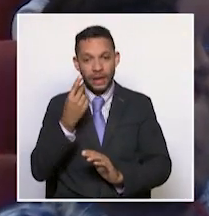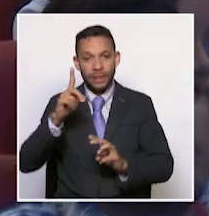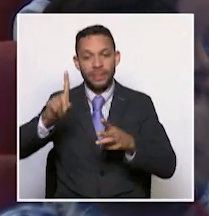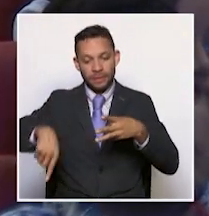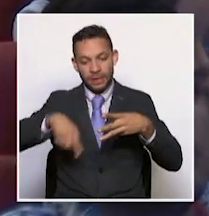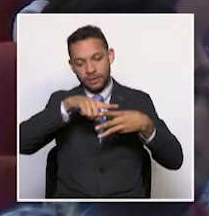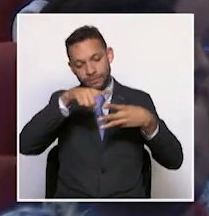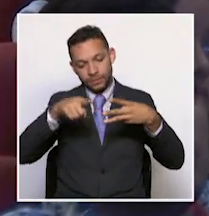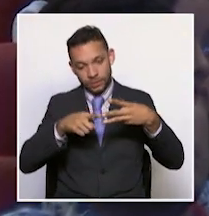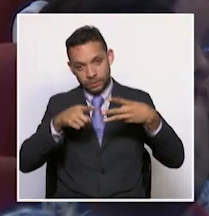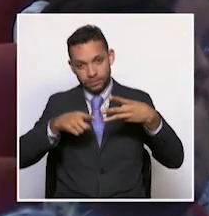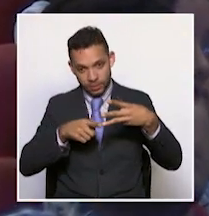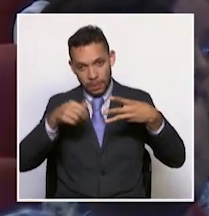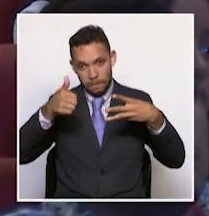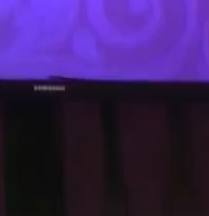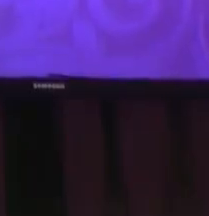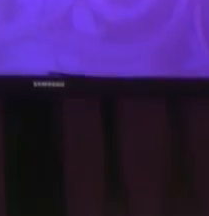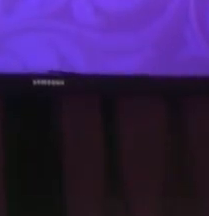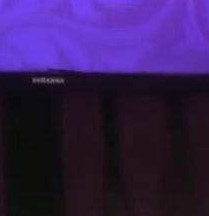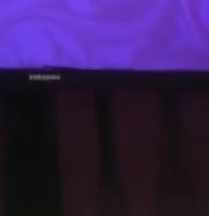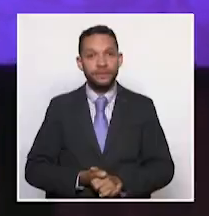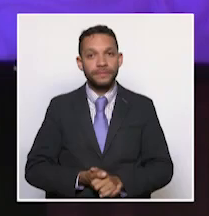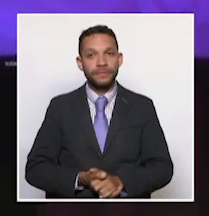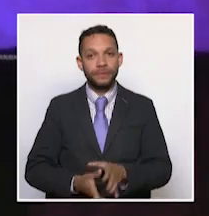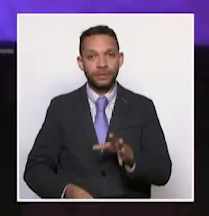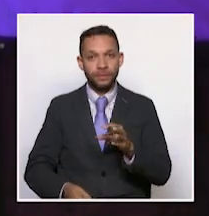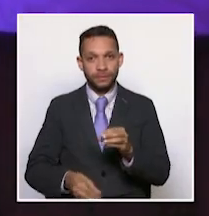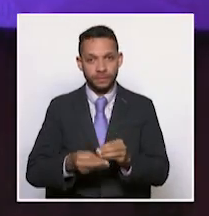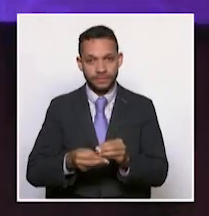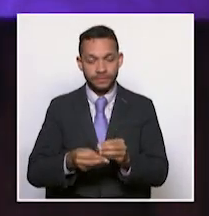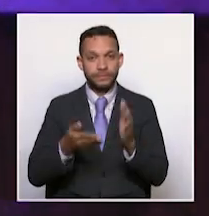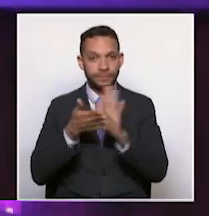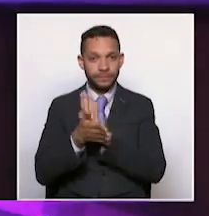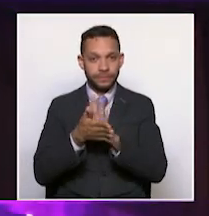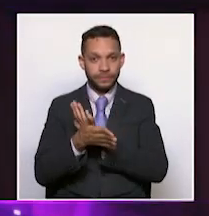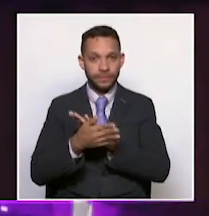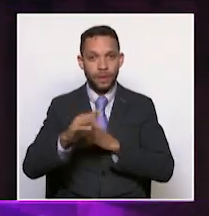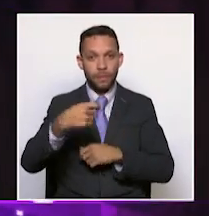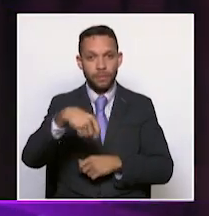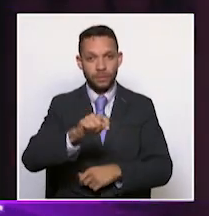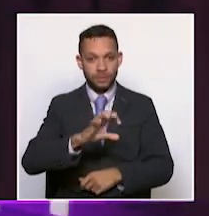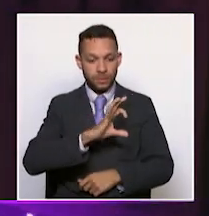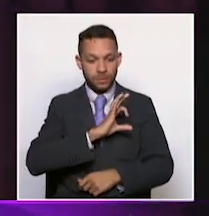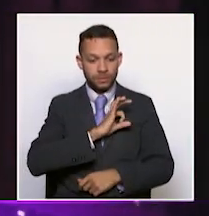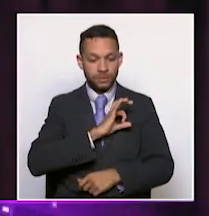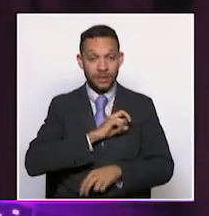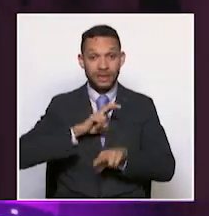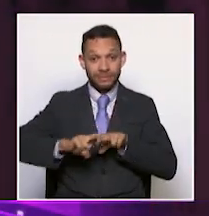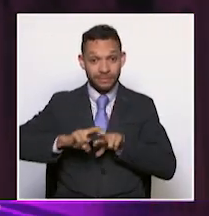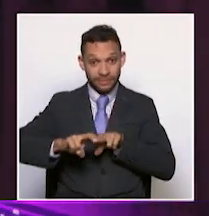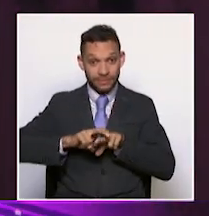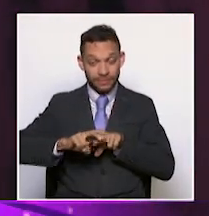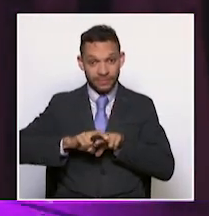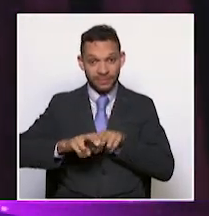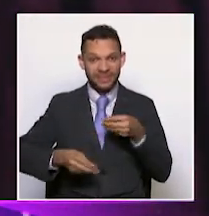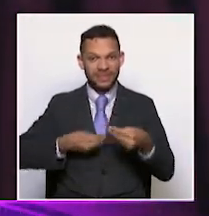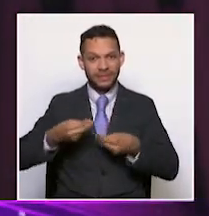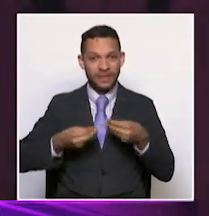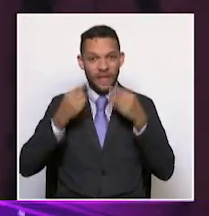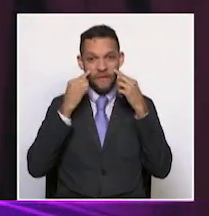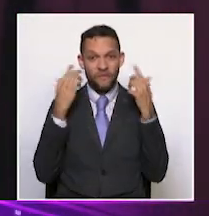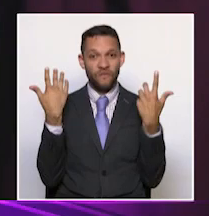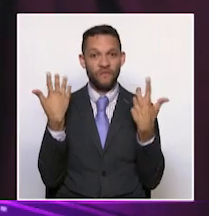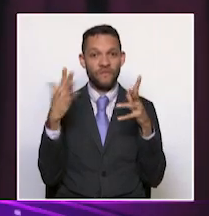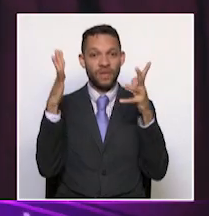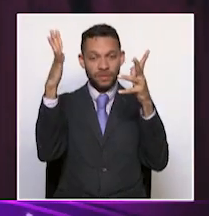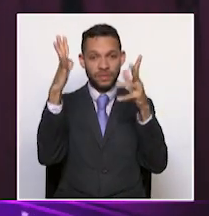fueron los ganadores. Y hasta el próximo sábado en la ciudad de Manizales se realiza la segunda versión del Festival Internacional de